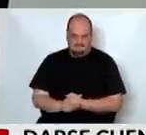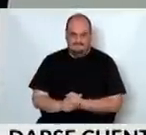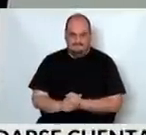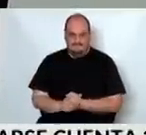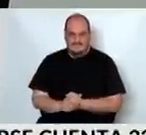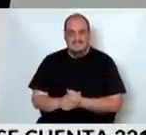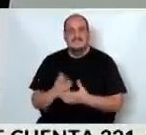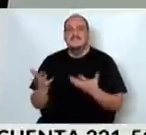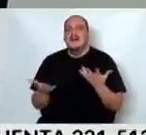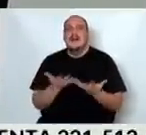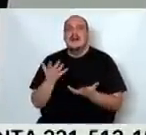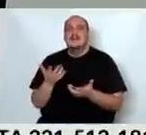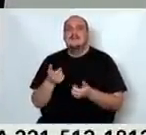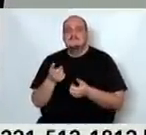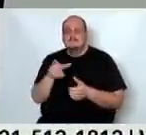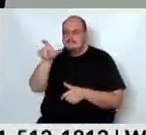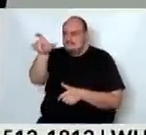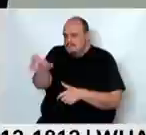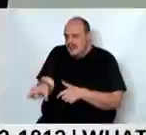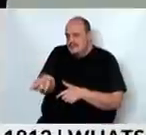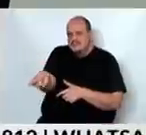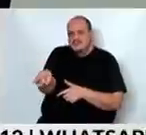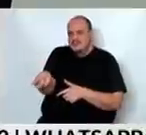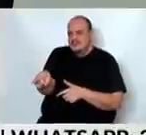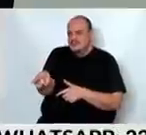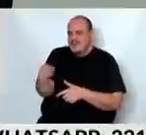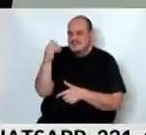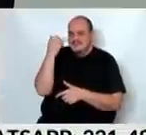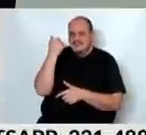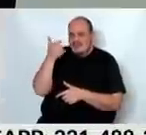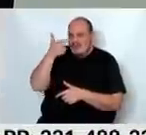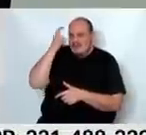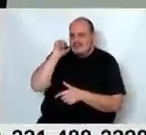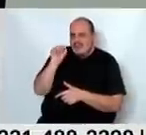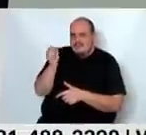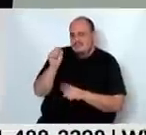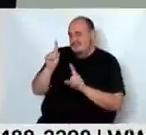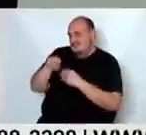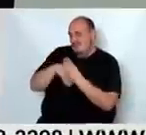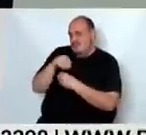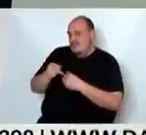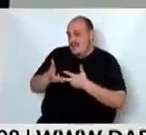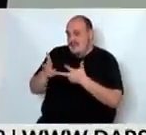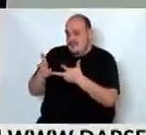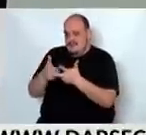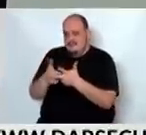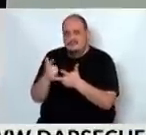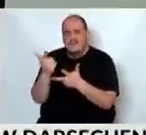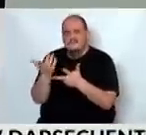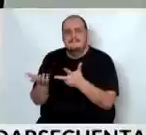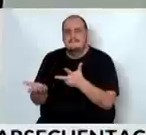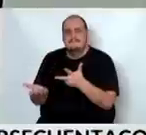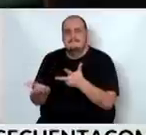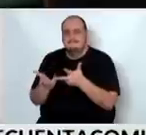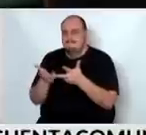Y ya las palabras para la persona que atravesó algo parecido a lo que le pasó a mi familia, no las tengo. No